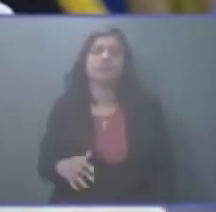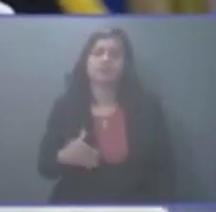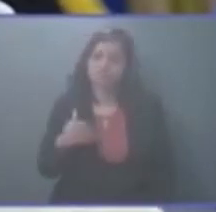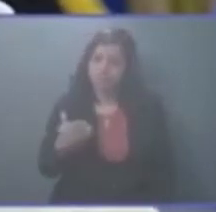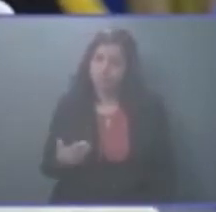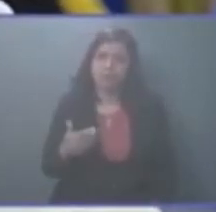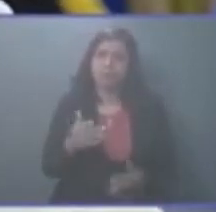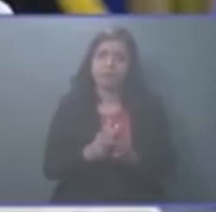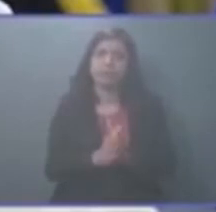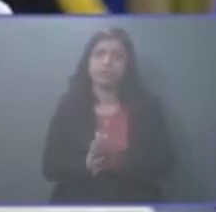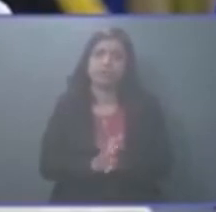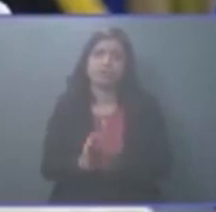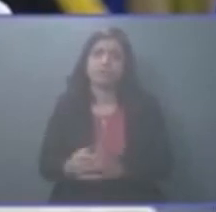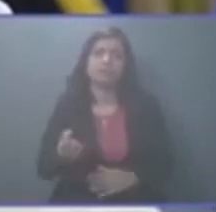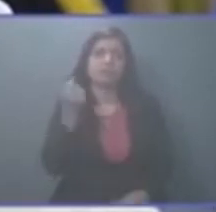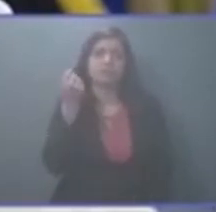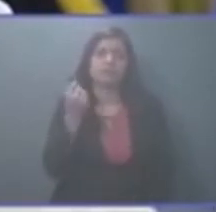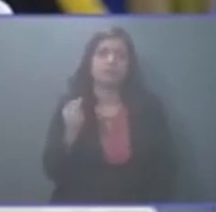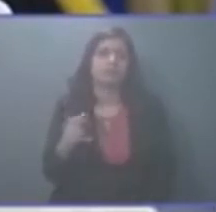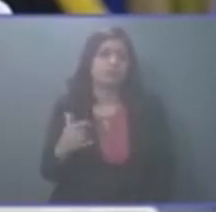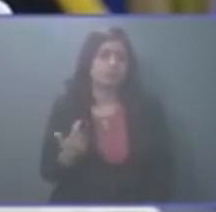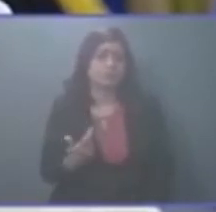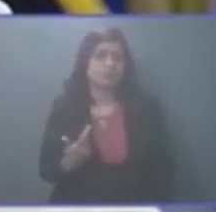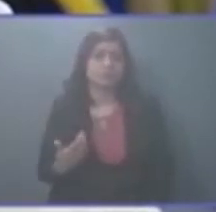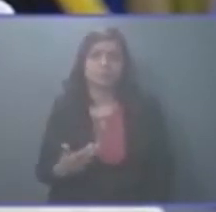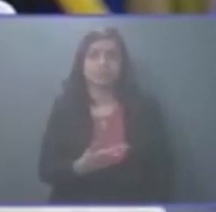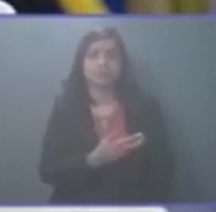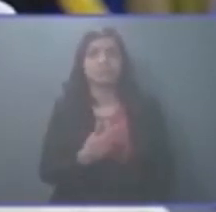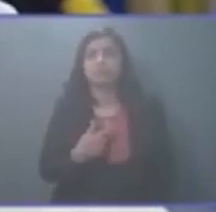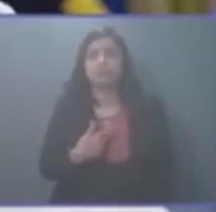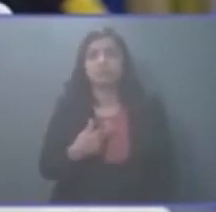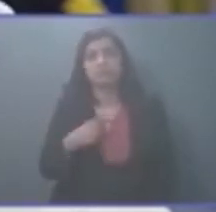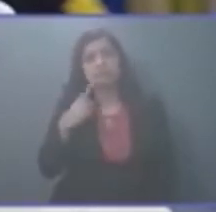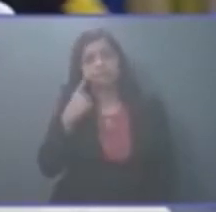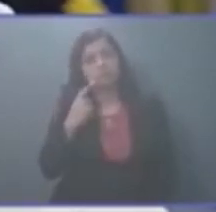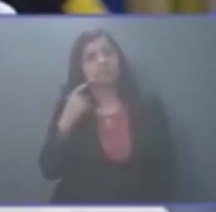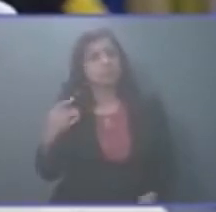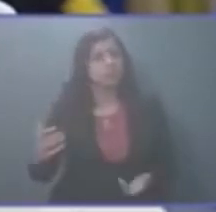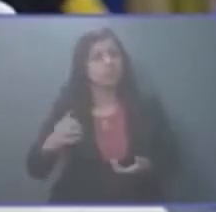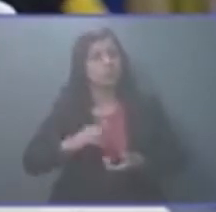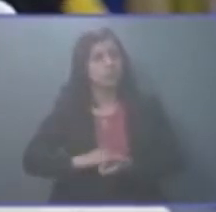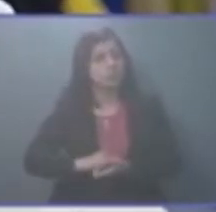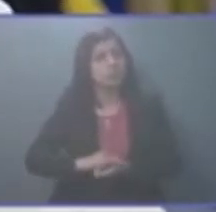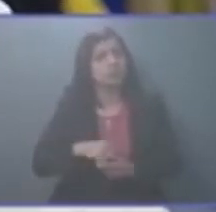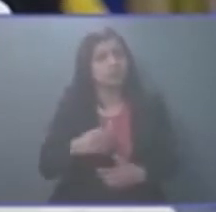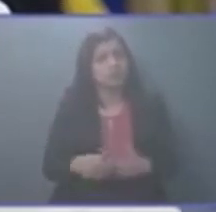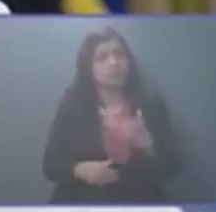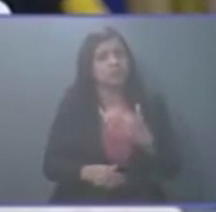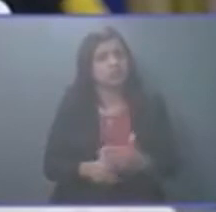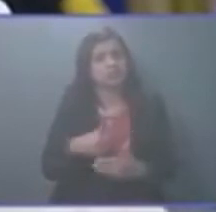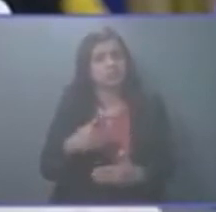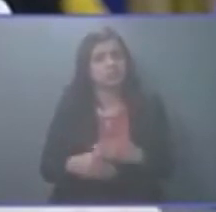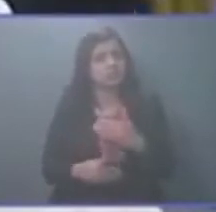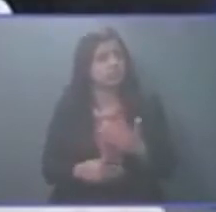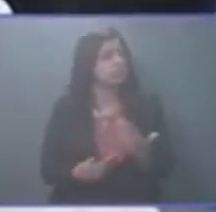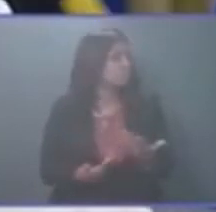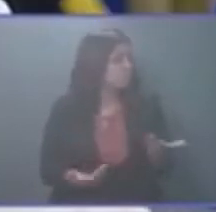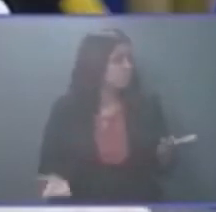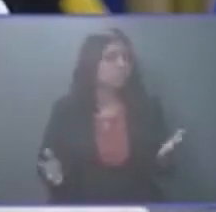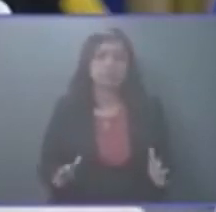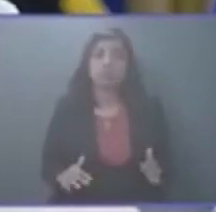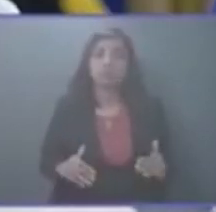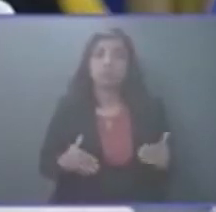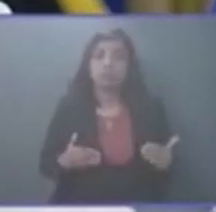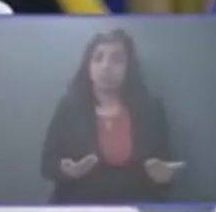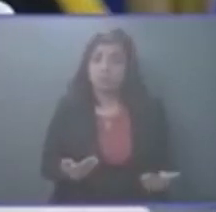una parte importante para nosotros que hayamos recorrido juntos en este proceso porque